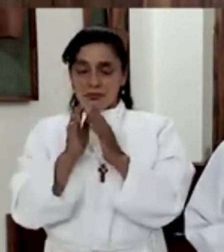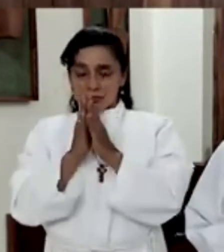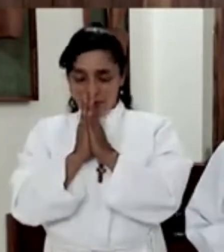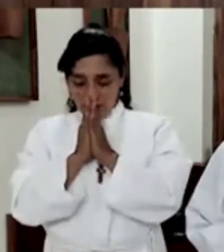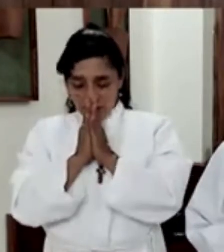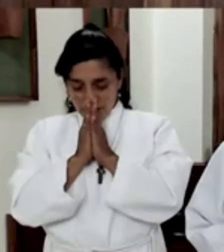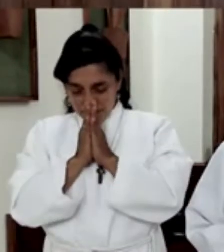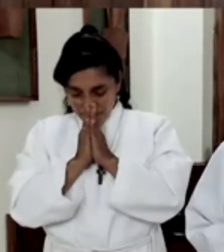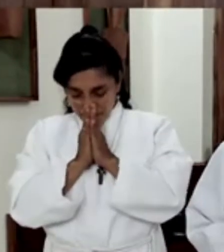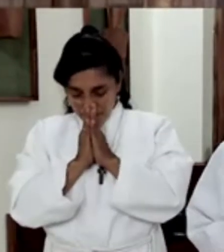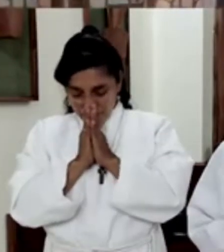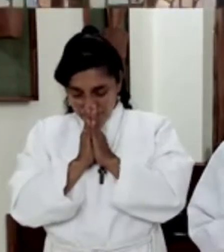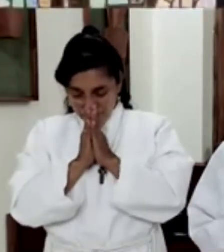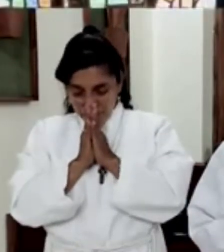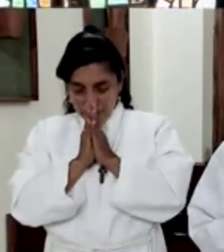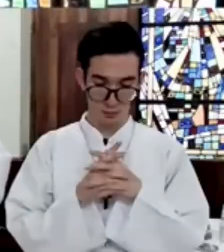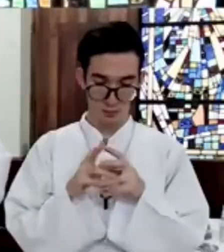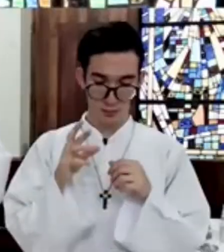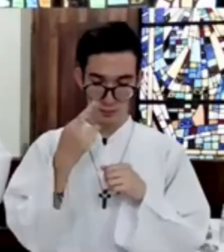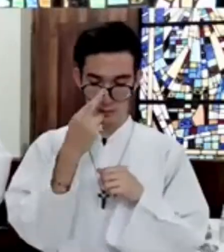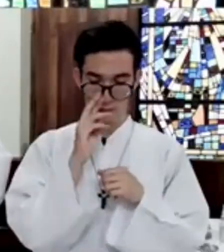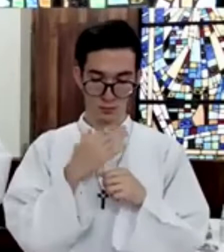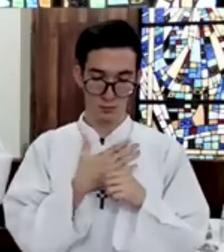por ustedes.